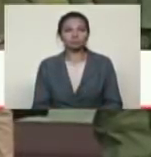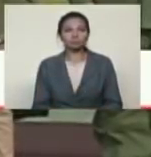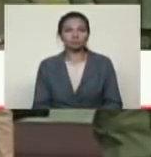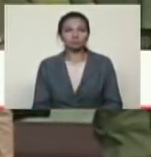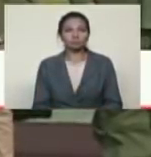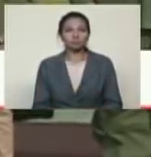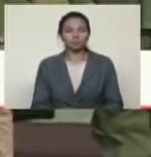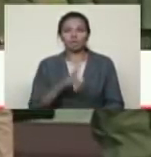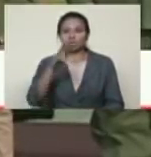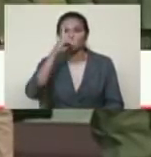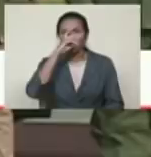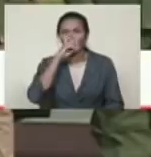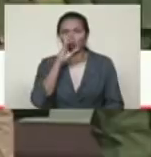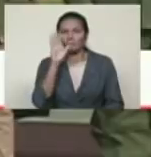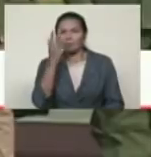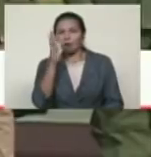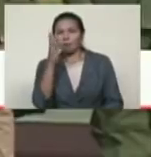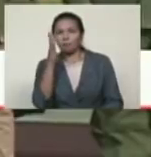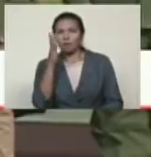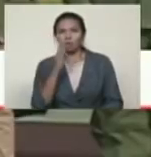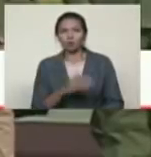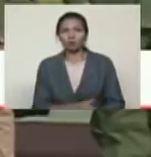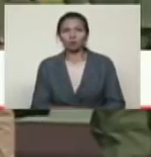Dentro de 2 años ya,